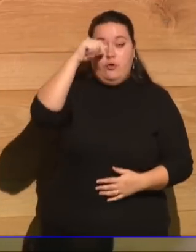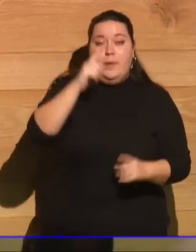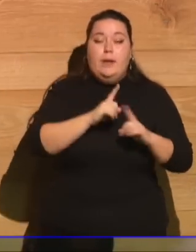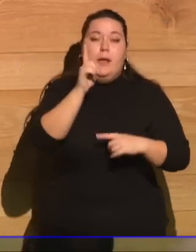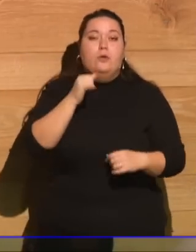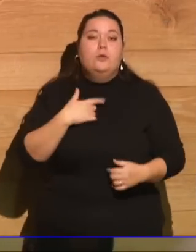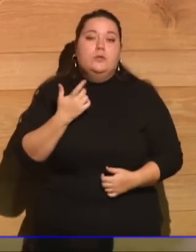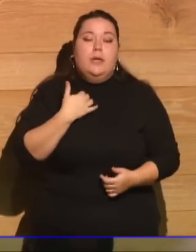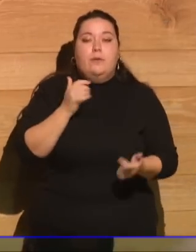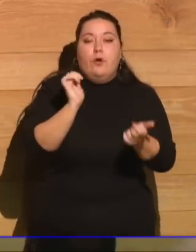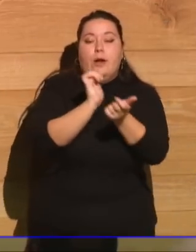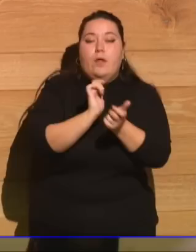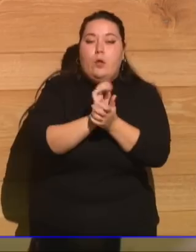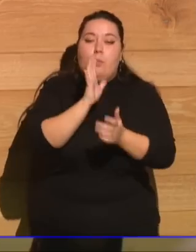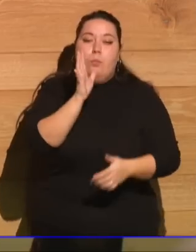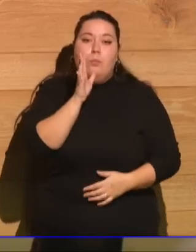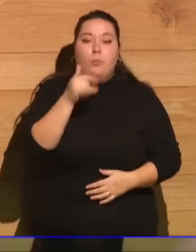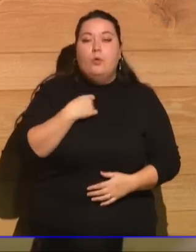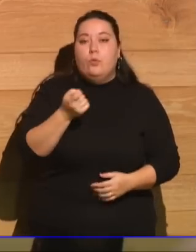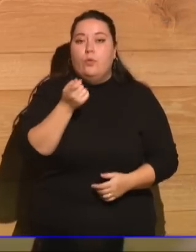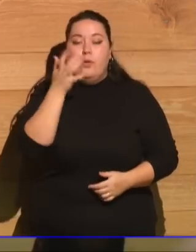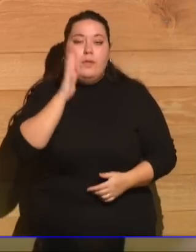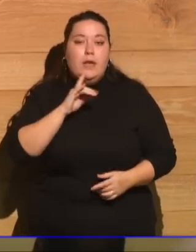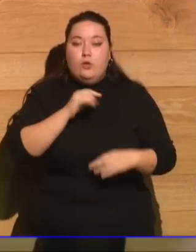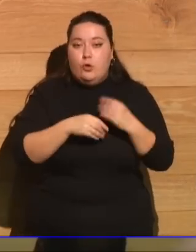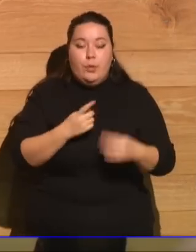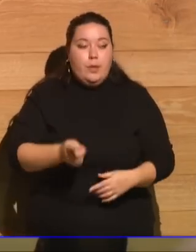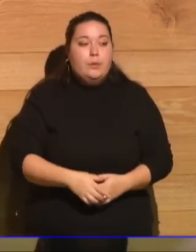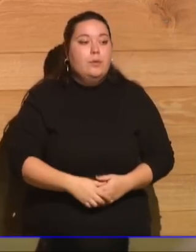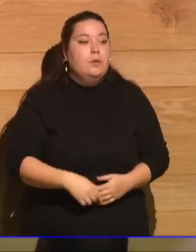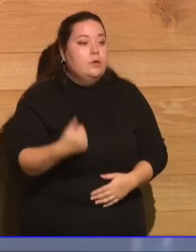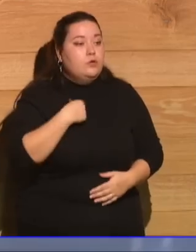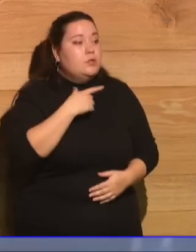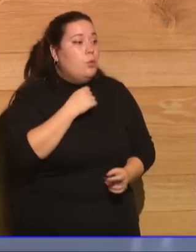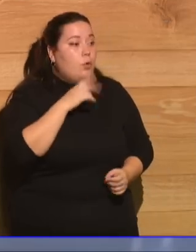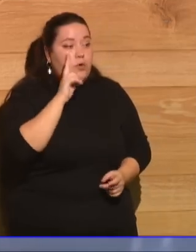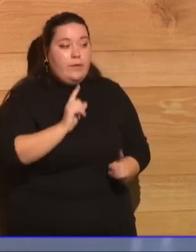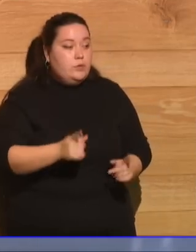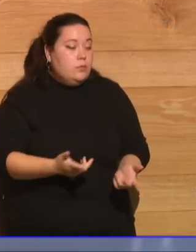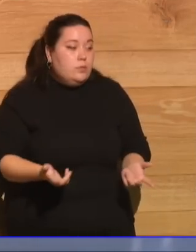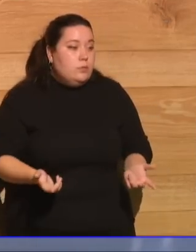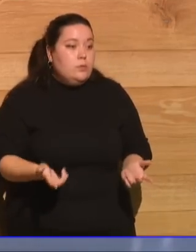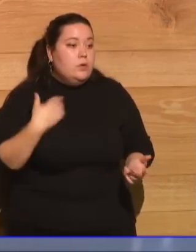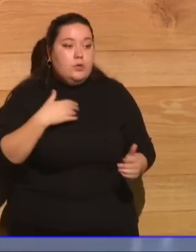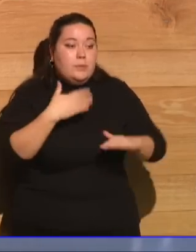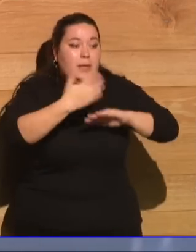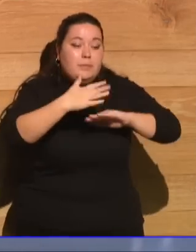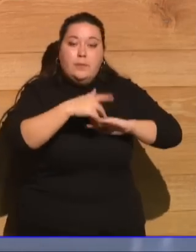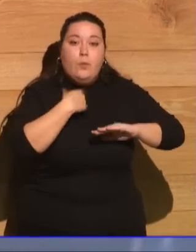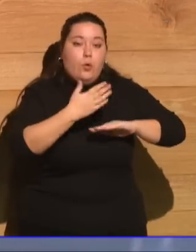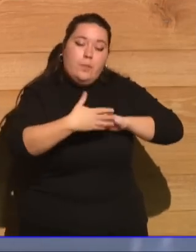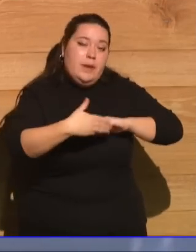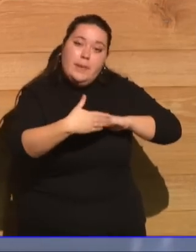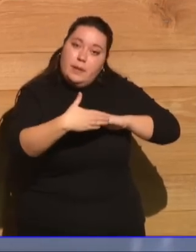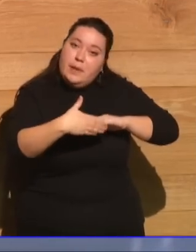por un delito que no habían cometido, Remington Steel. Hay Es que no muchísimo, veo hay humor. mucho, hay mucho. Es que no veo humor en esto. O sea, estos son mis límites del humor. Aquí Esta- están